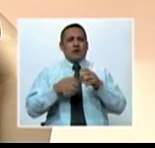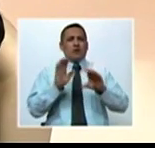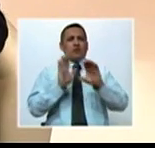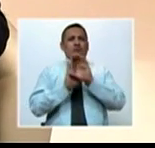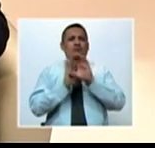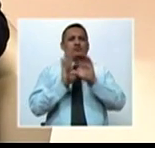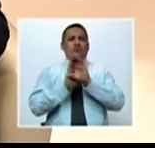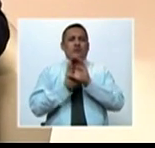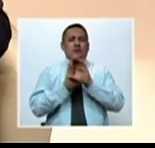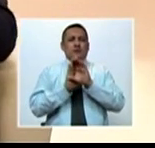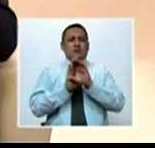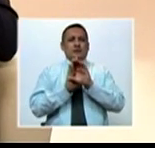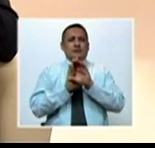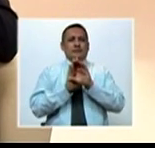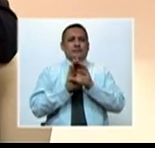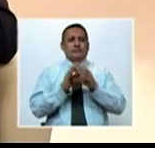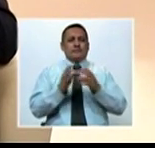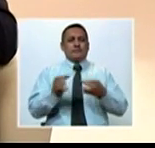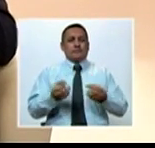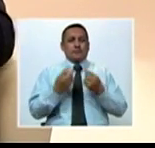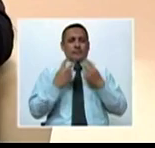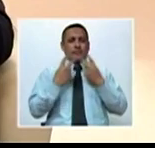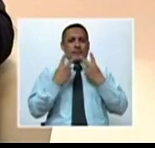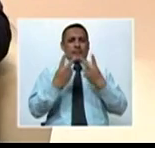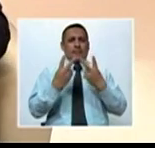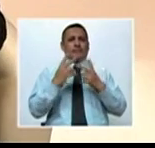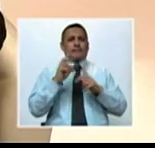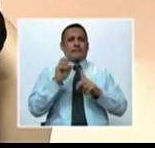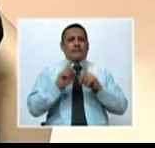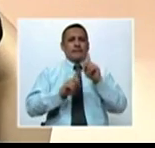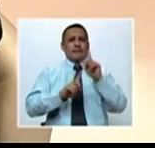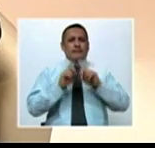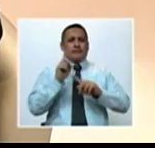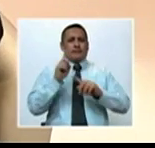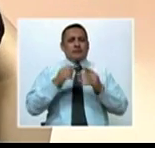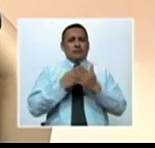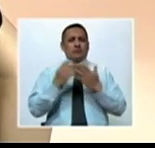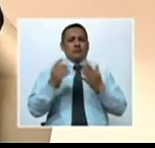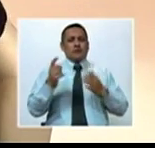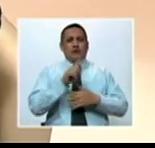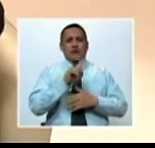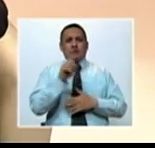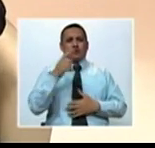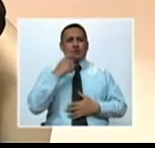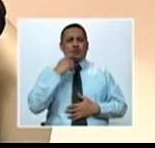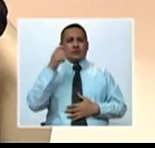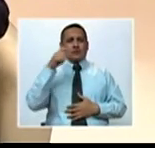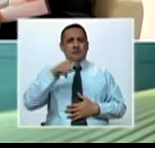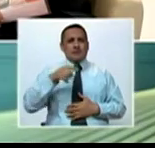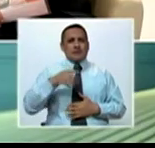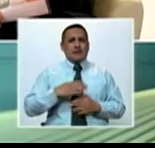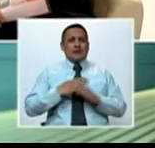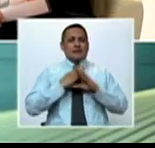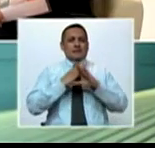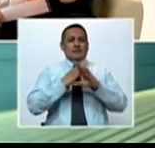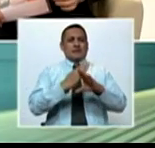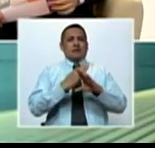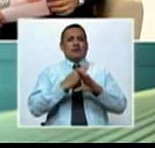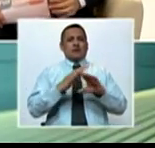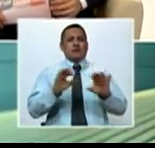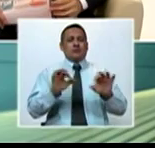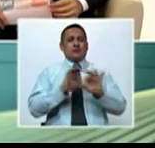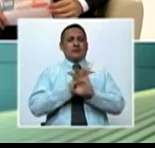relevancia constitucional. Exactamente. Dijo, aquí hay algo que no merece ser